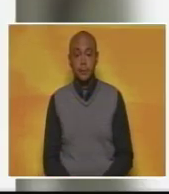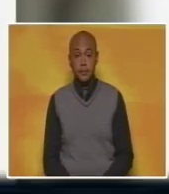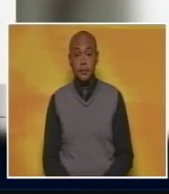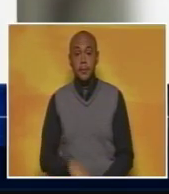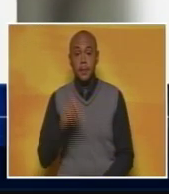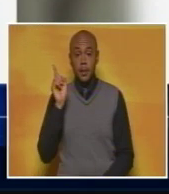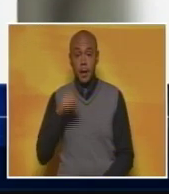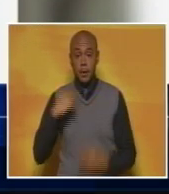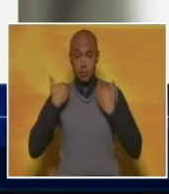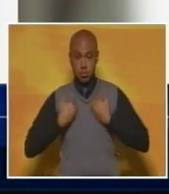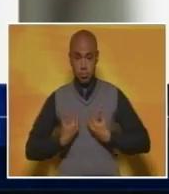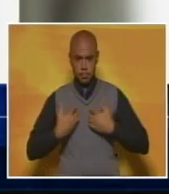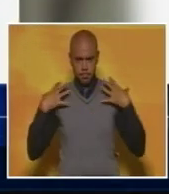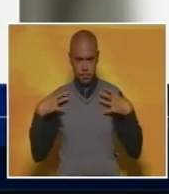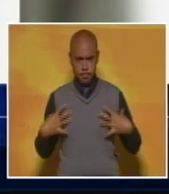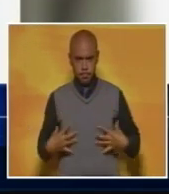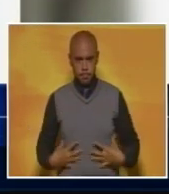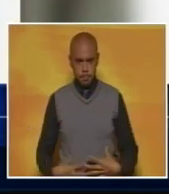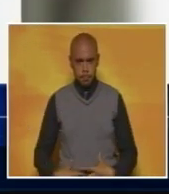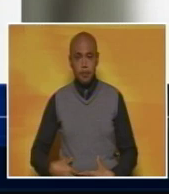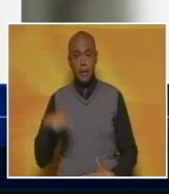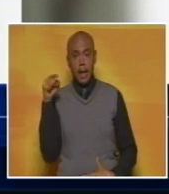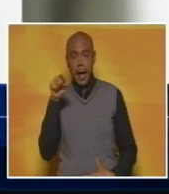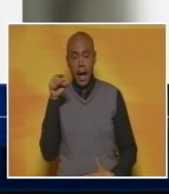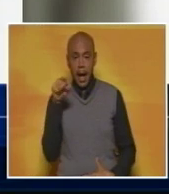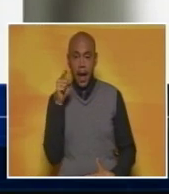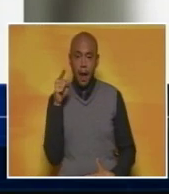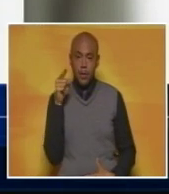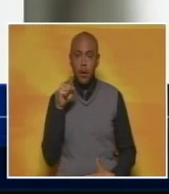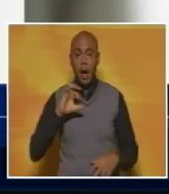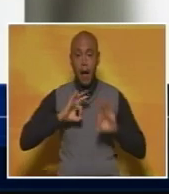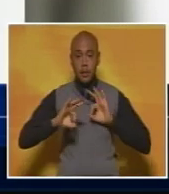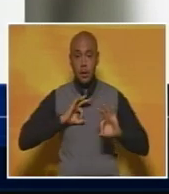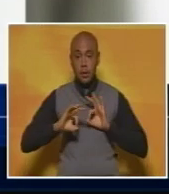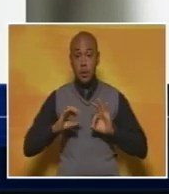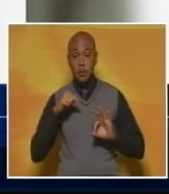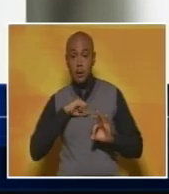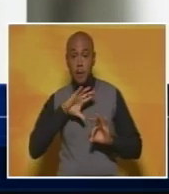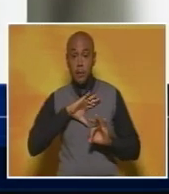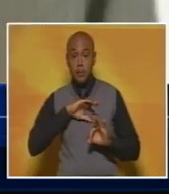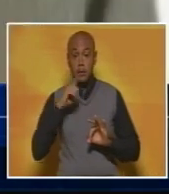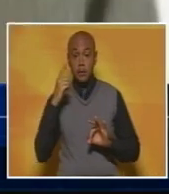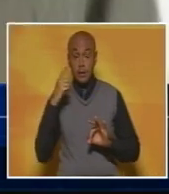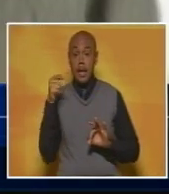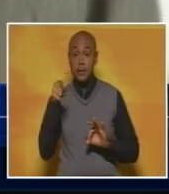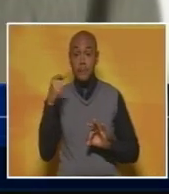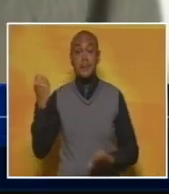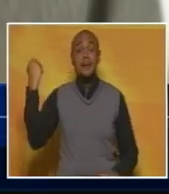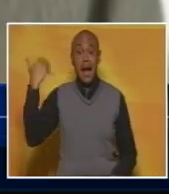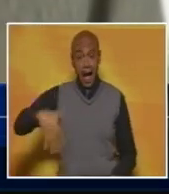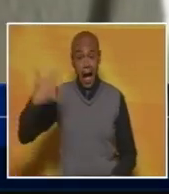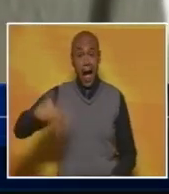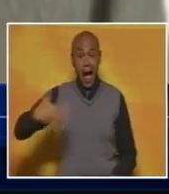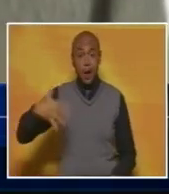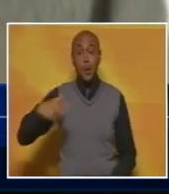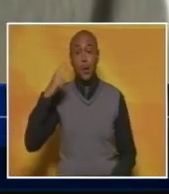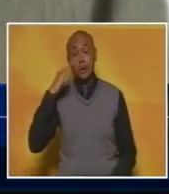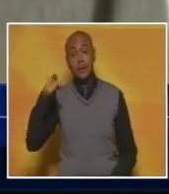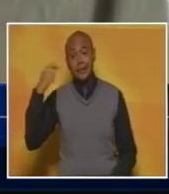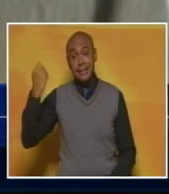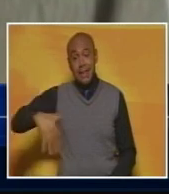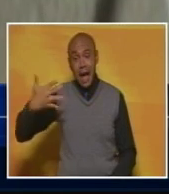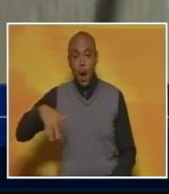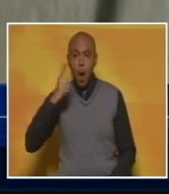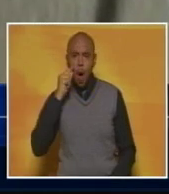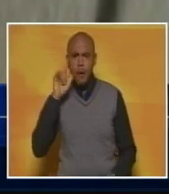Y el suéter de Kurt Cobain se convirtió en la pieza en subasta más cara. La prenda que llevó el ícono